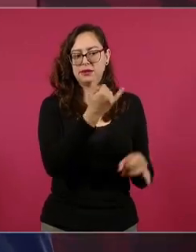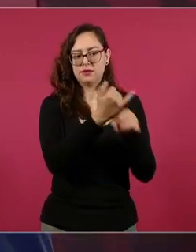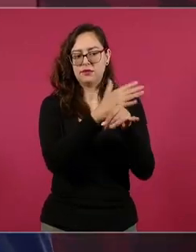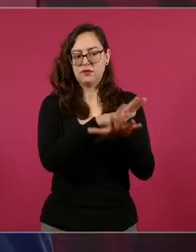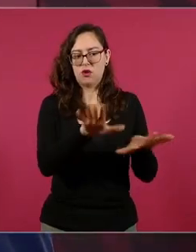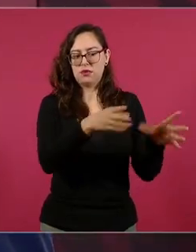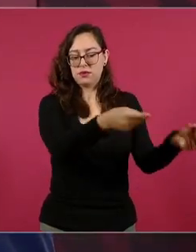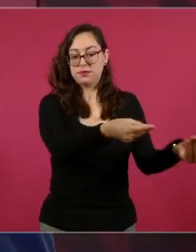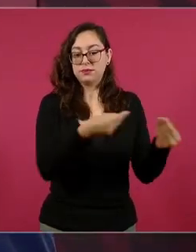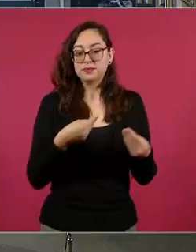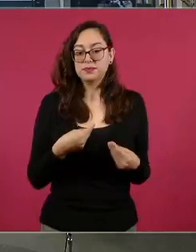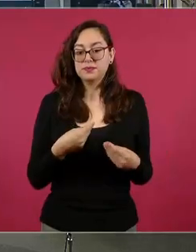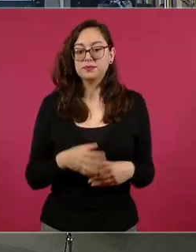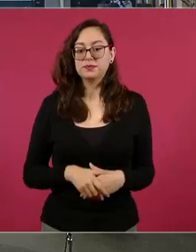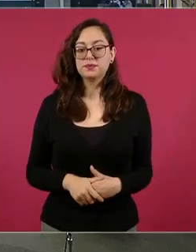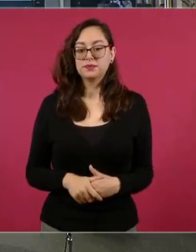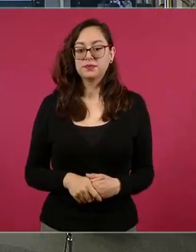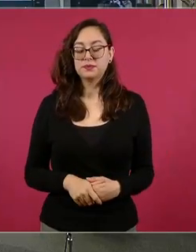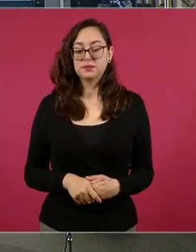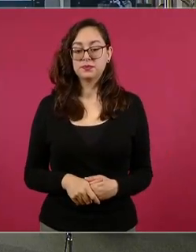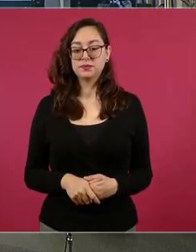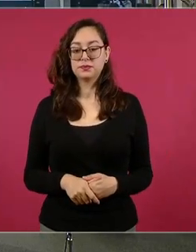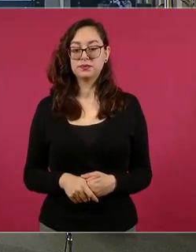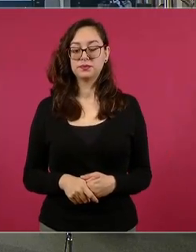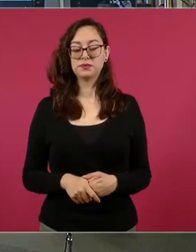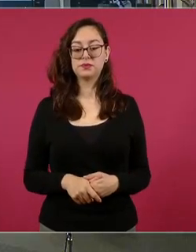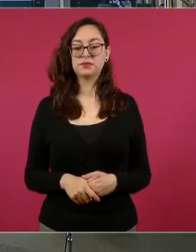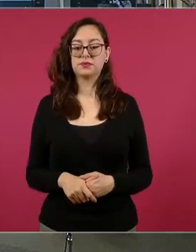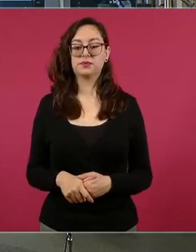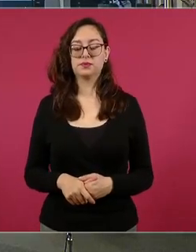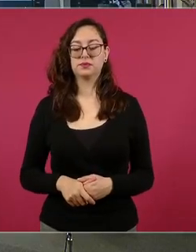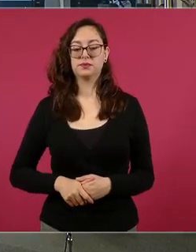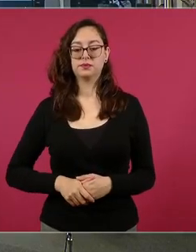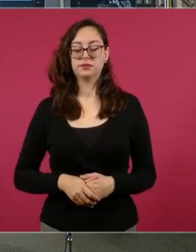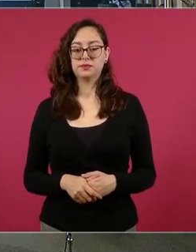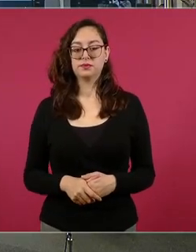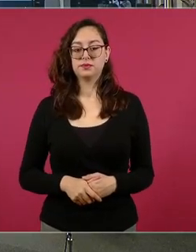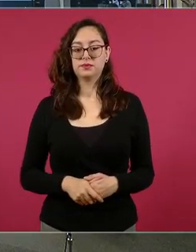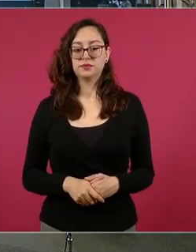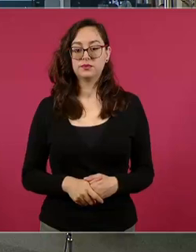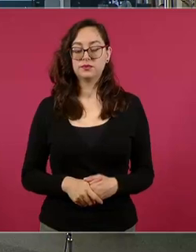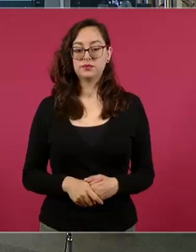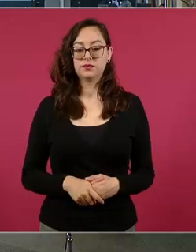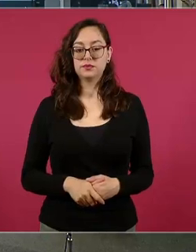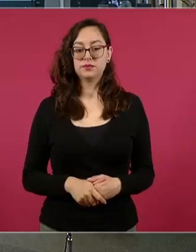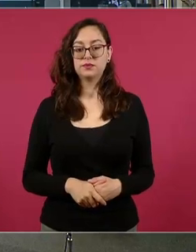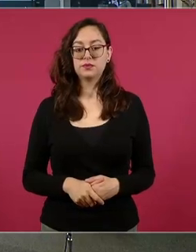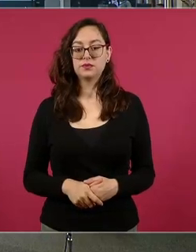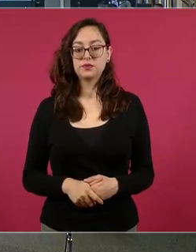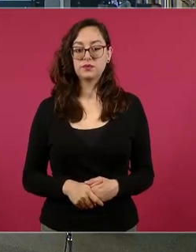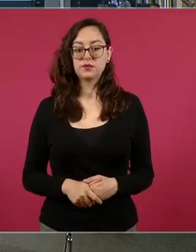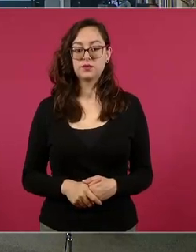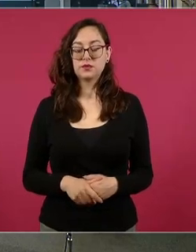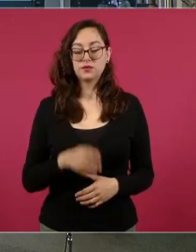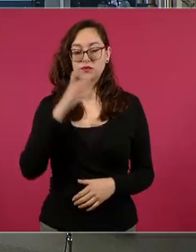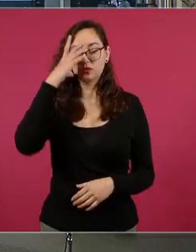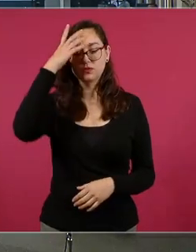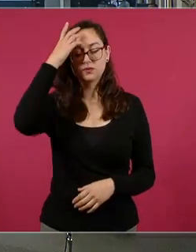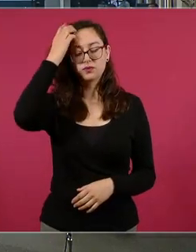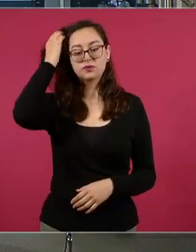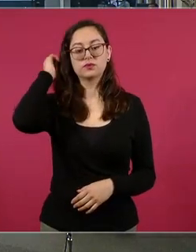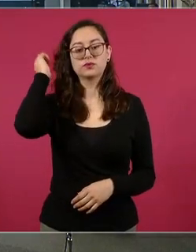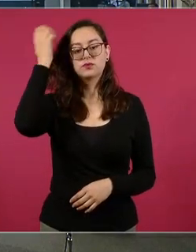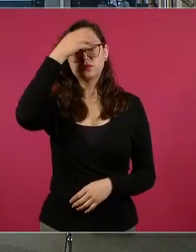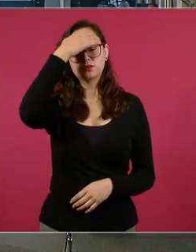Ya le he pedido antes que lo haga, no viene un informe. Ahora sí, Sí.